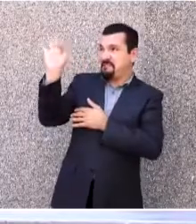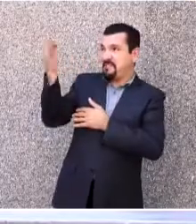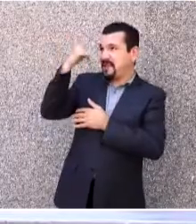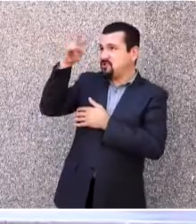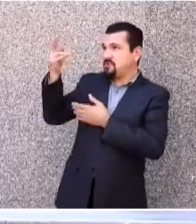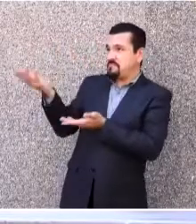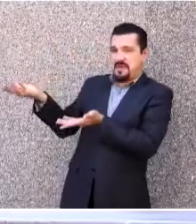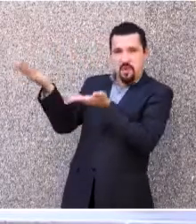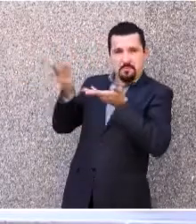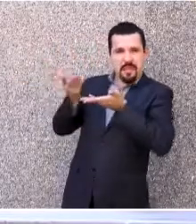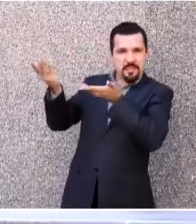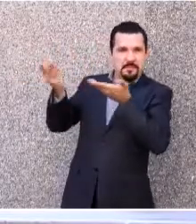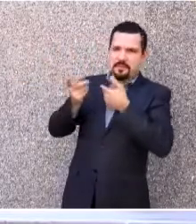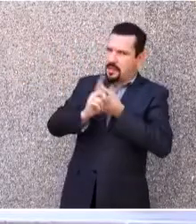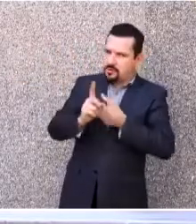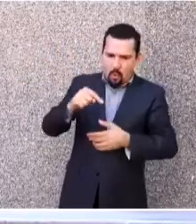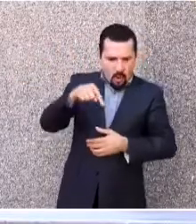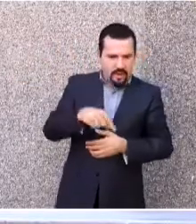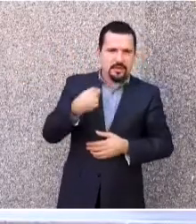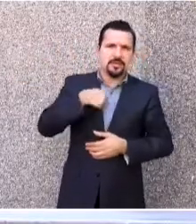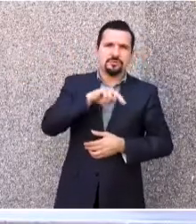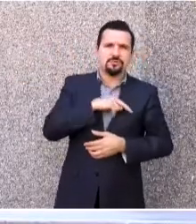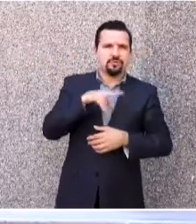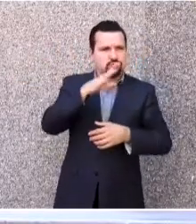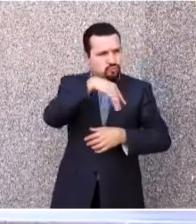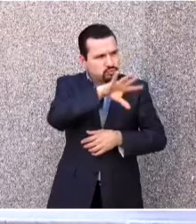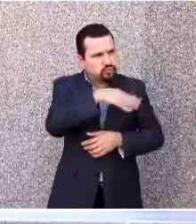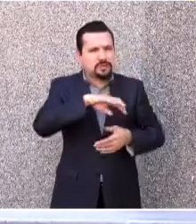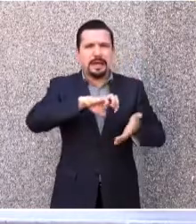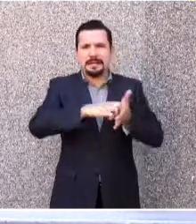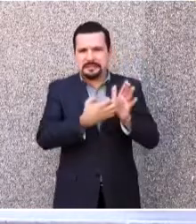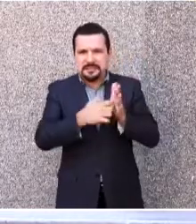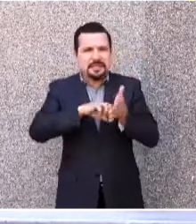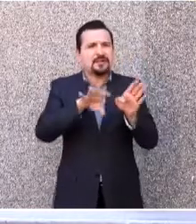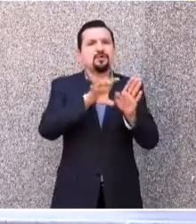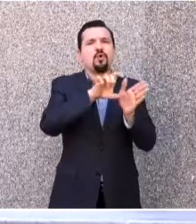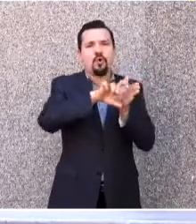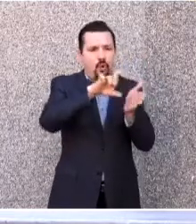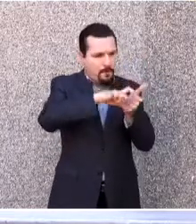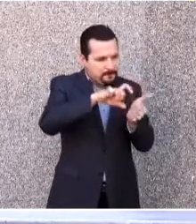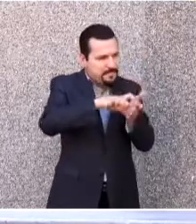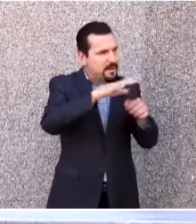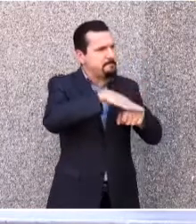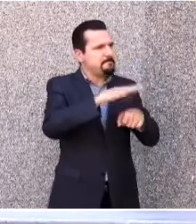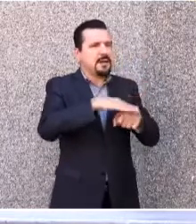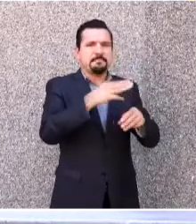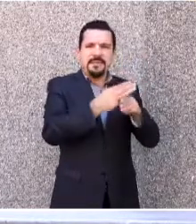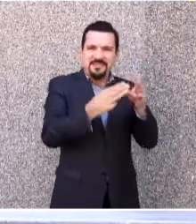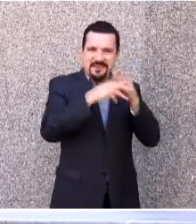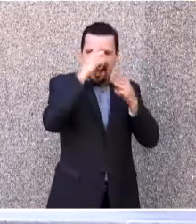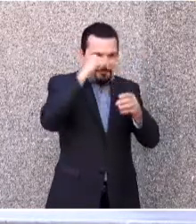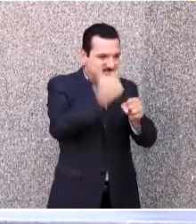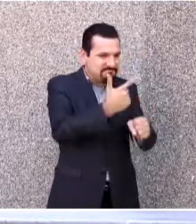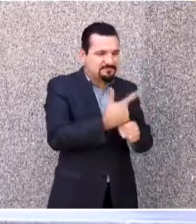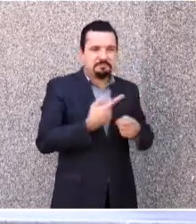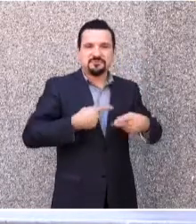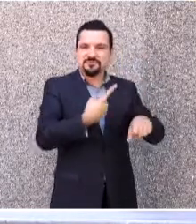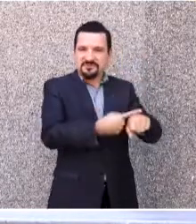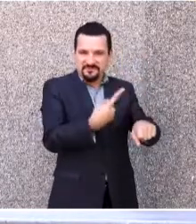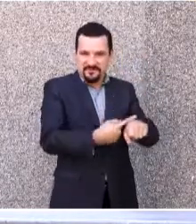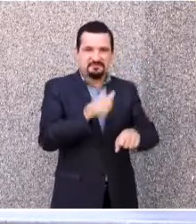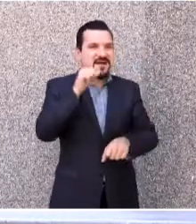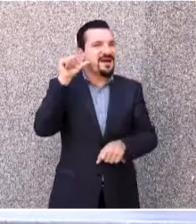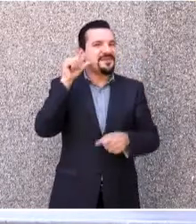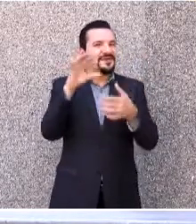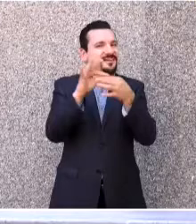hecho. Se han buscado estrategias para adquirir insumos por otras partes, pero también ayer les anunciaba que estamos con